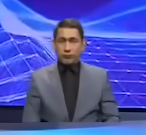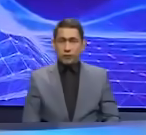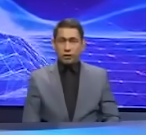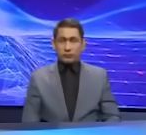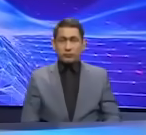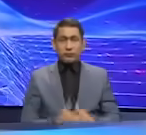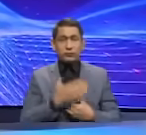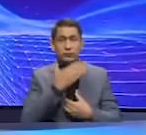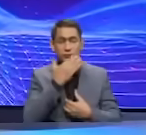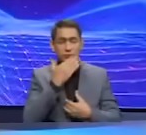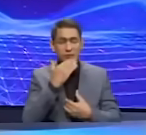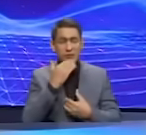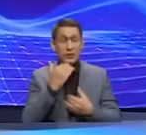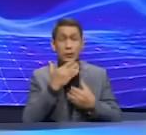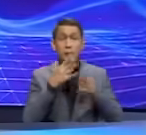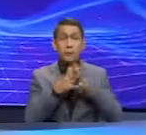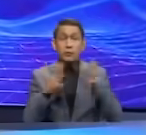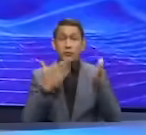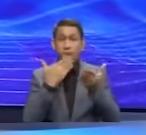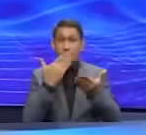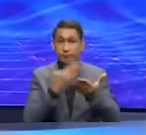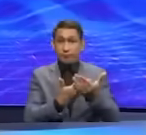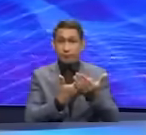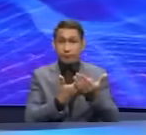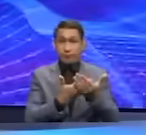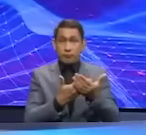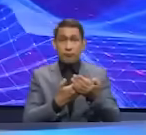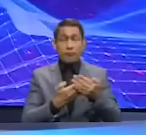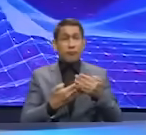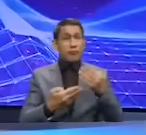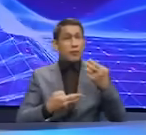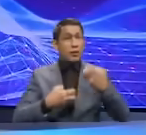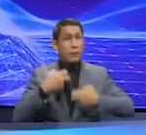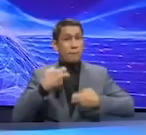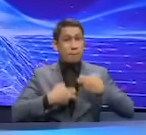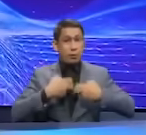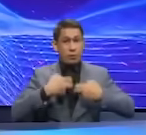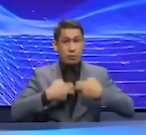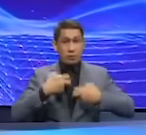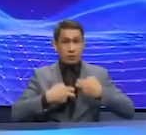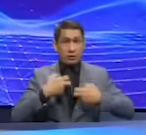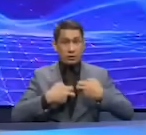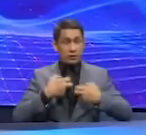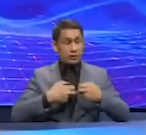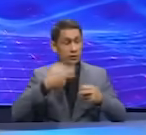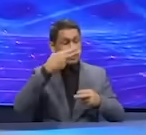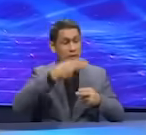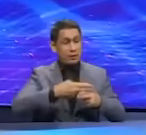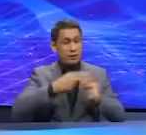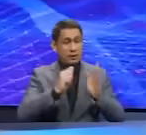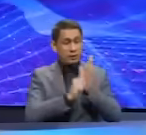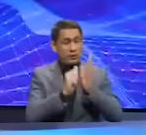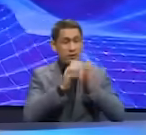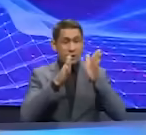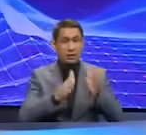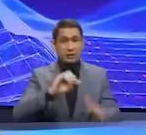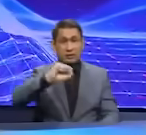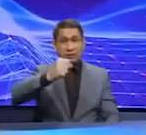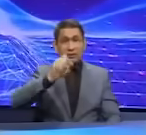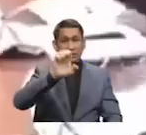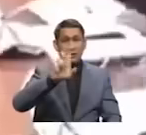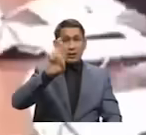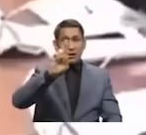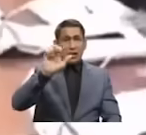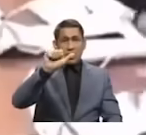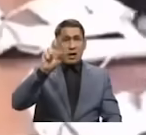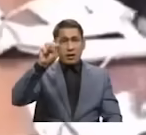Gracias también a ti, Daniel. Y ahora le contamos que hubo altercados durante la comparecencia vía Zoom del exministro José Serrano en la Comisión